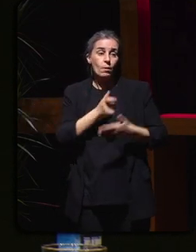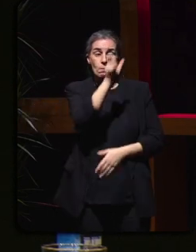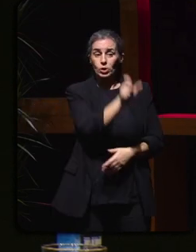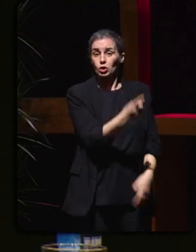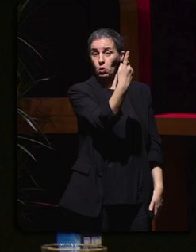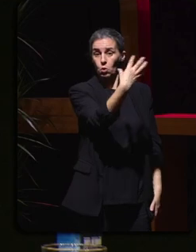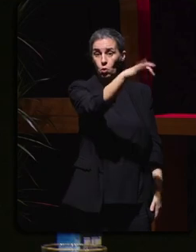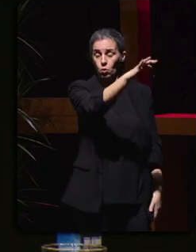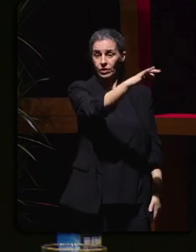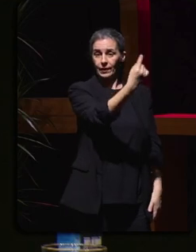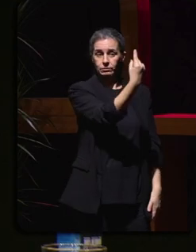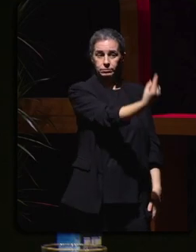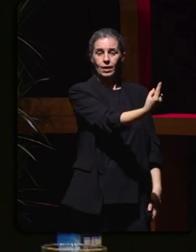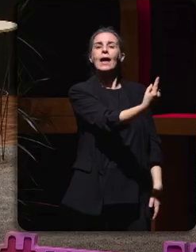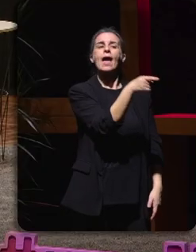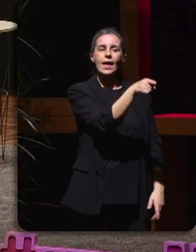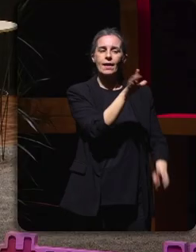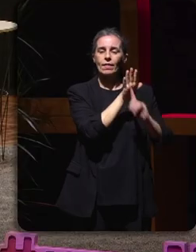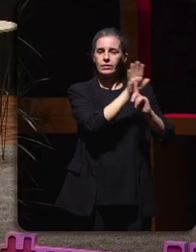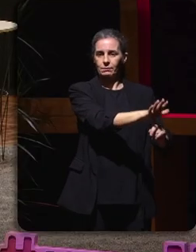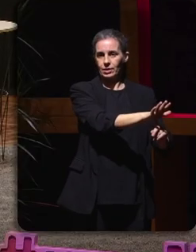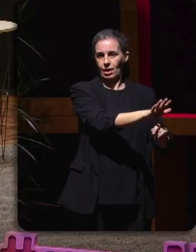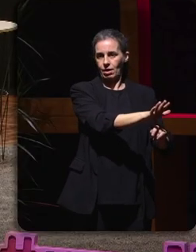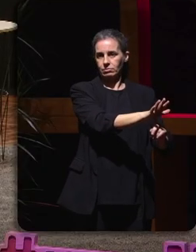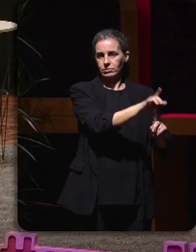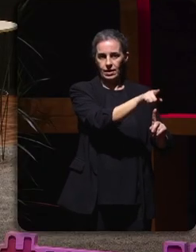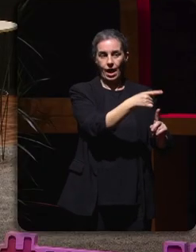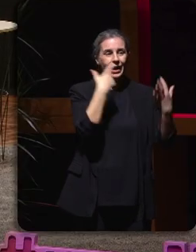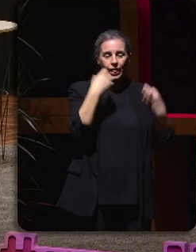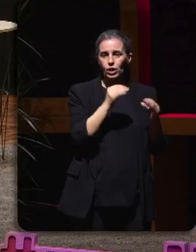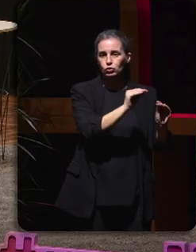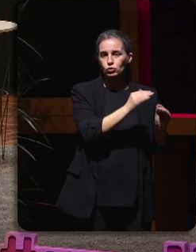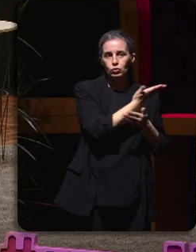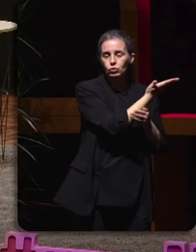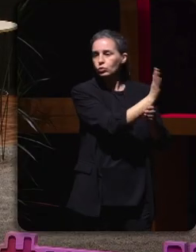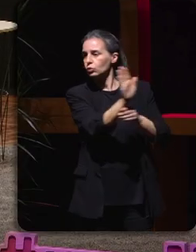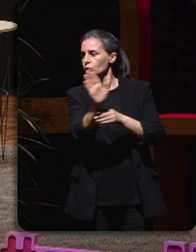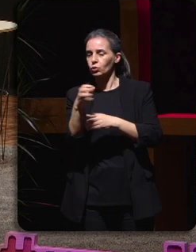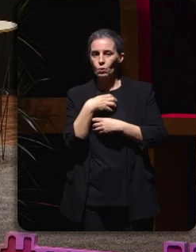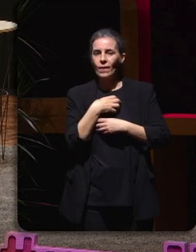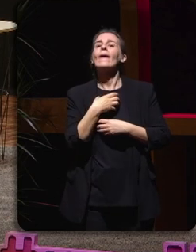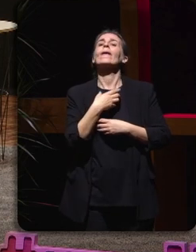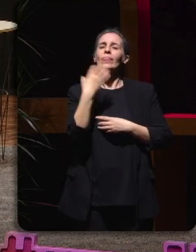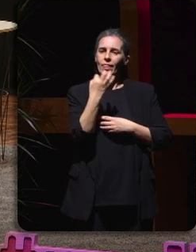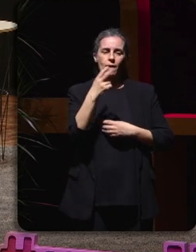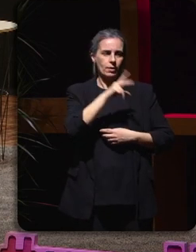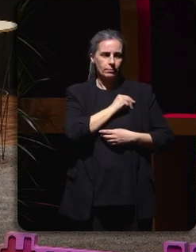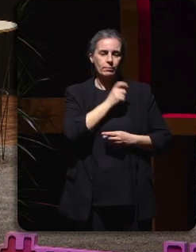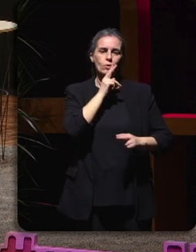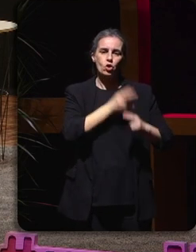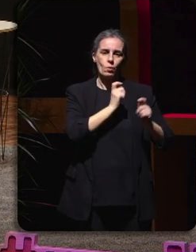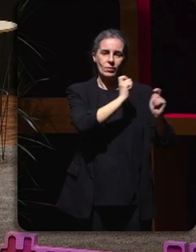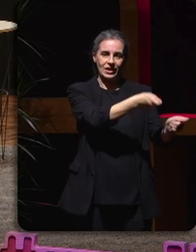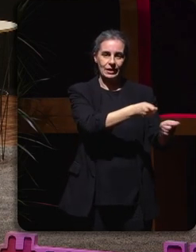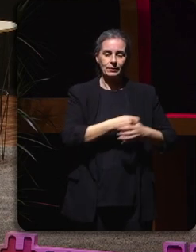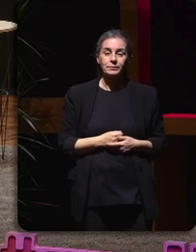persona y esté siendo discriminada a la hora de mostrar su realidad se merece ser nombrada porque